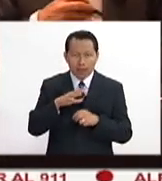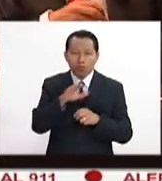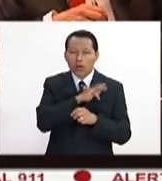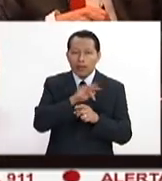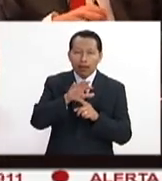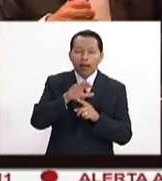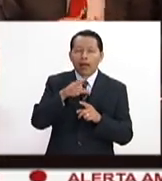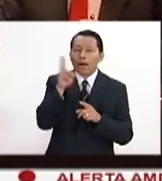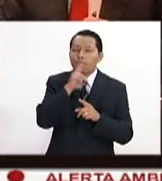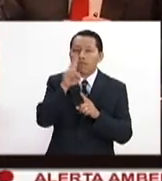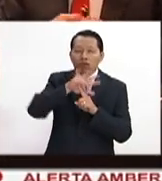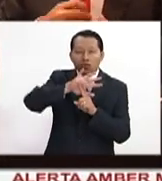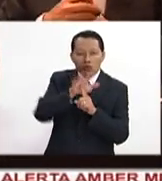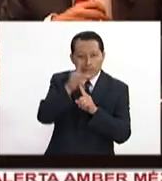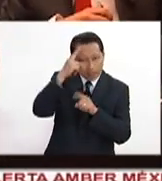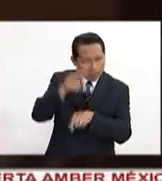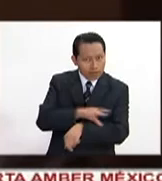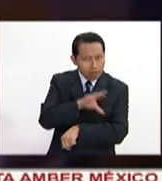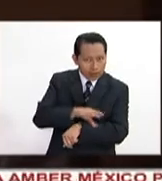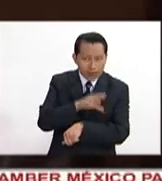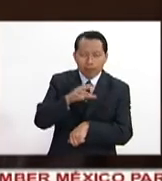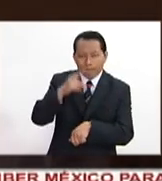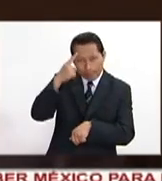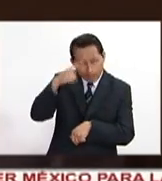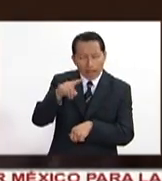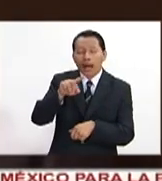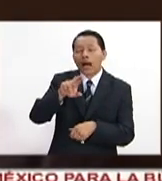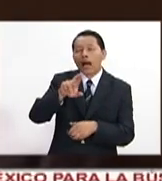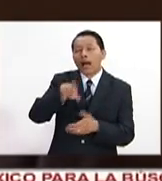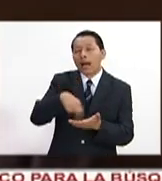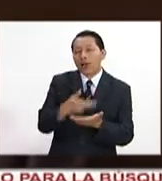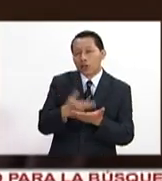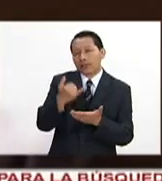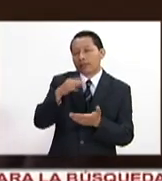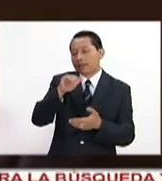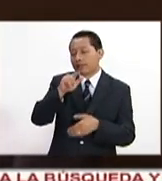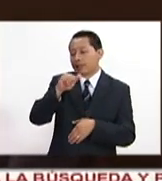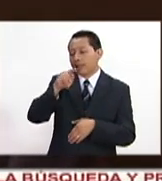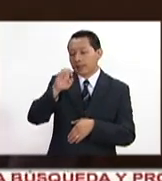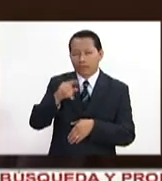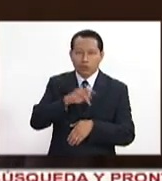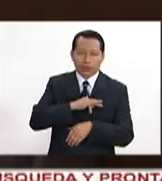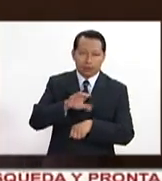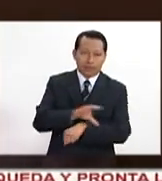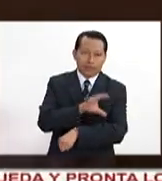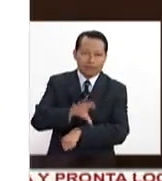en Reynosa y Mezquite. Esto como parte de la instrumentación de la reforma energética.